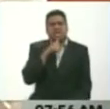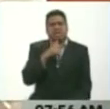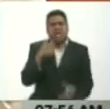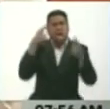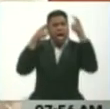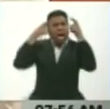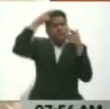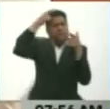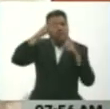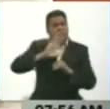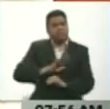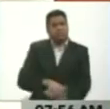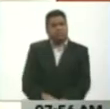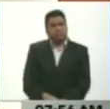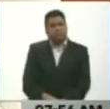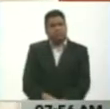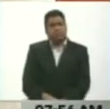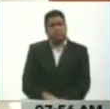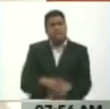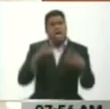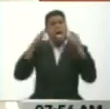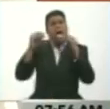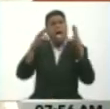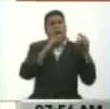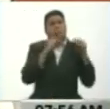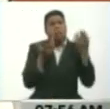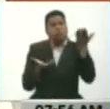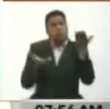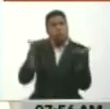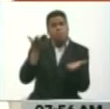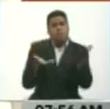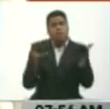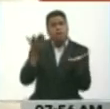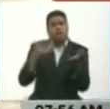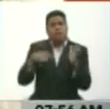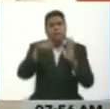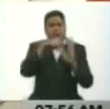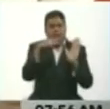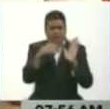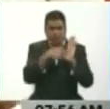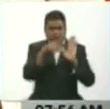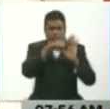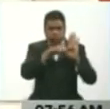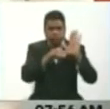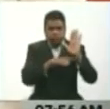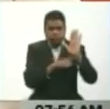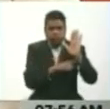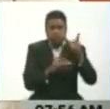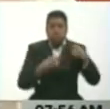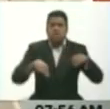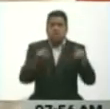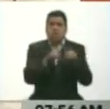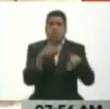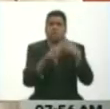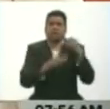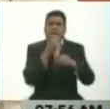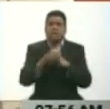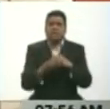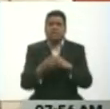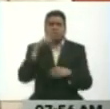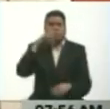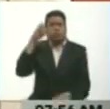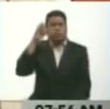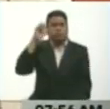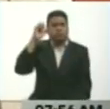Chávez. Habló de, comparó esta medida del presidente Nicolás Maduro con las que había ejecutado Hugo Chávez. ¿Por qué no habló de la